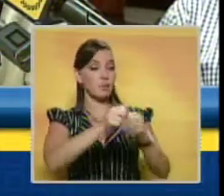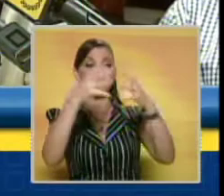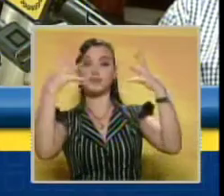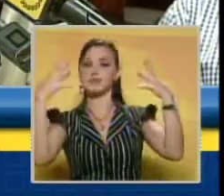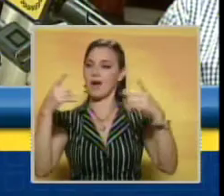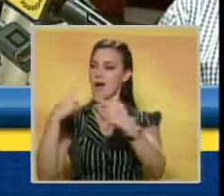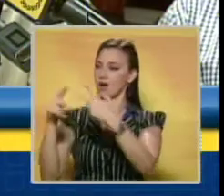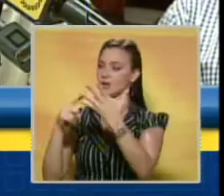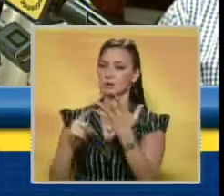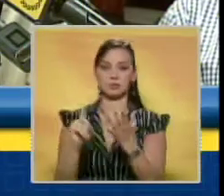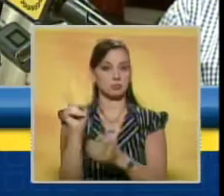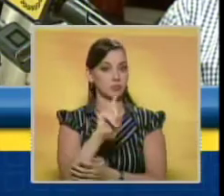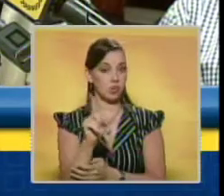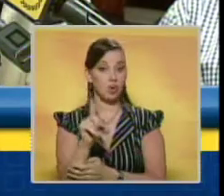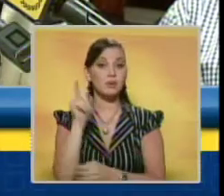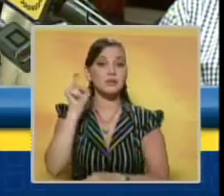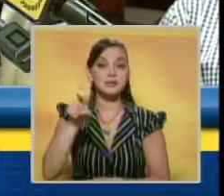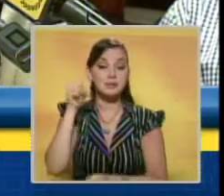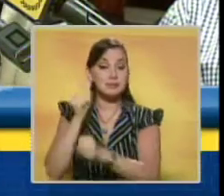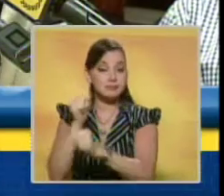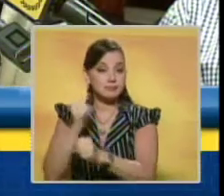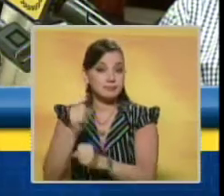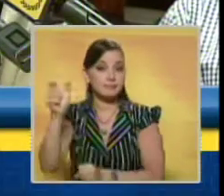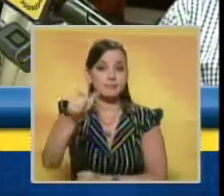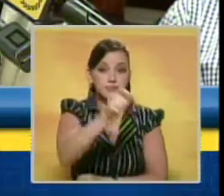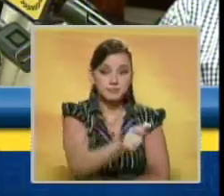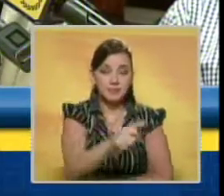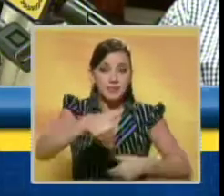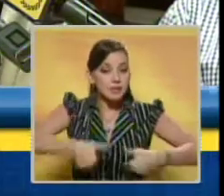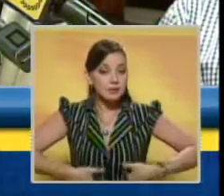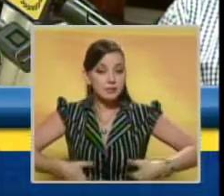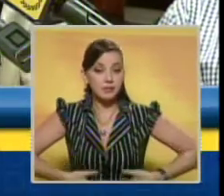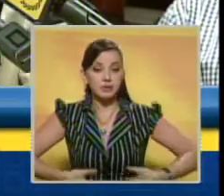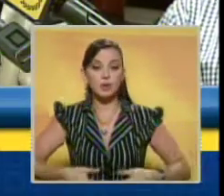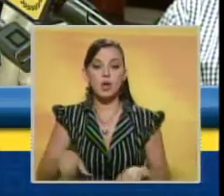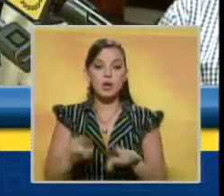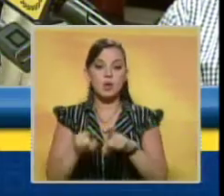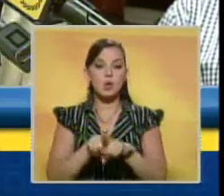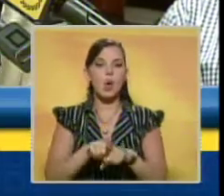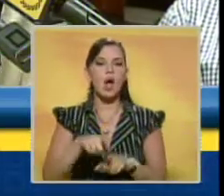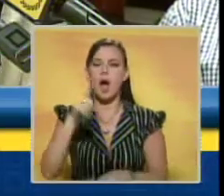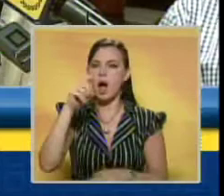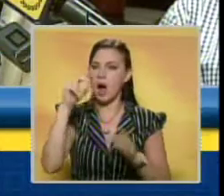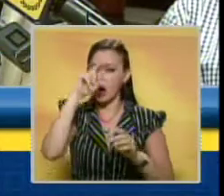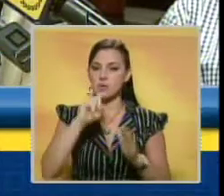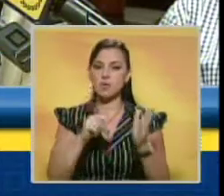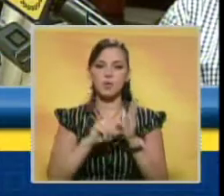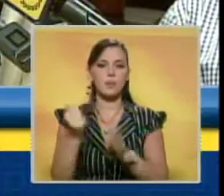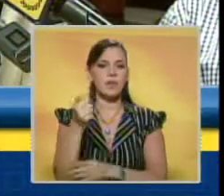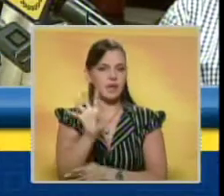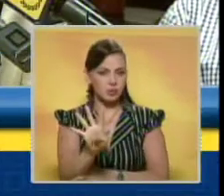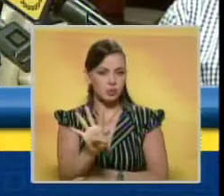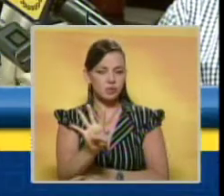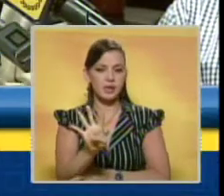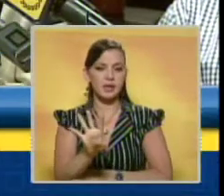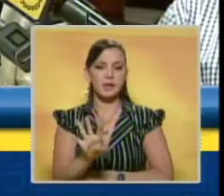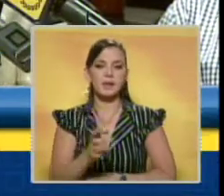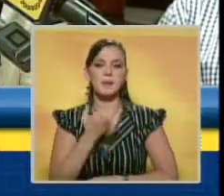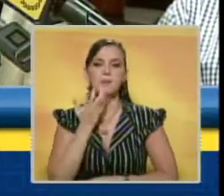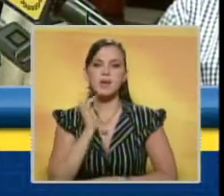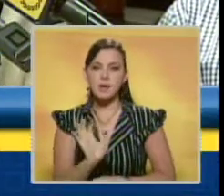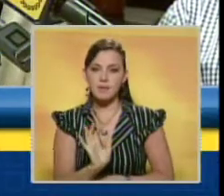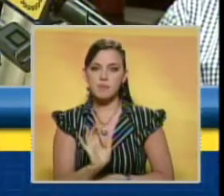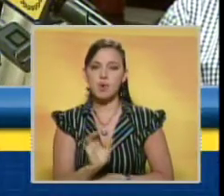necesaria que necesitan los productores. Producto de esto que ocurrió en el 2014, producto de no tener